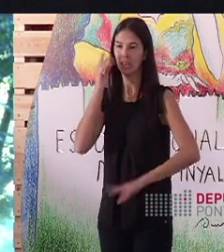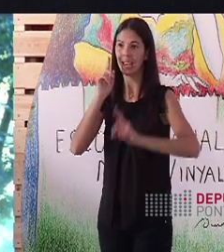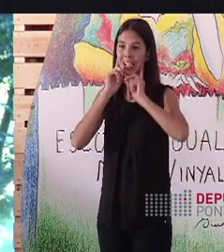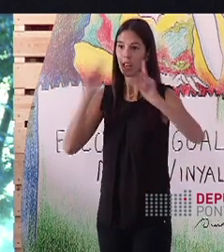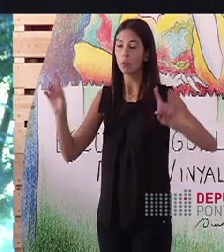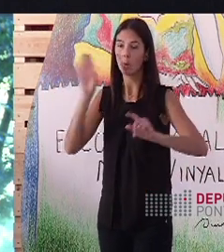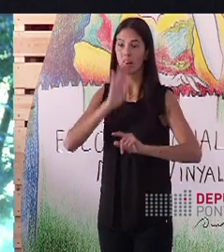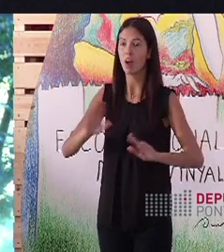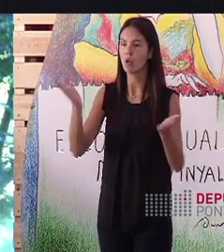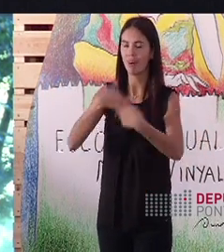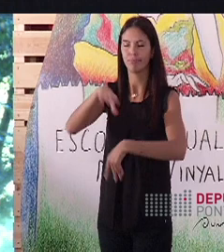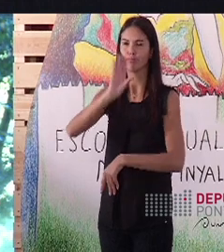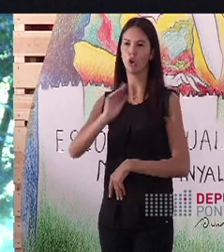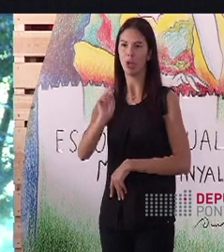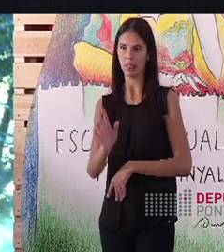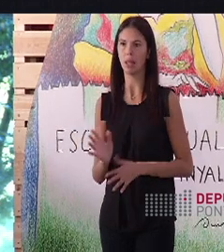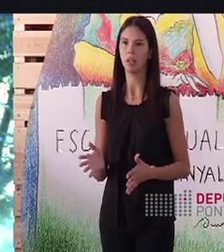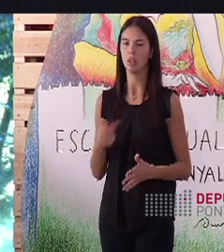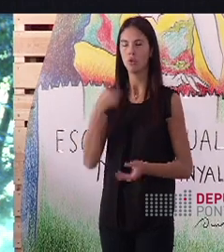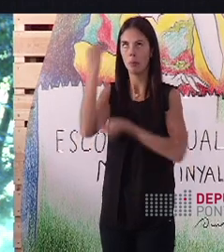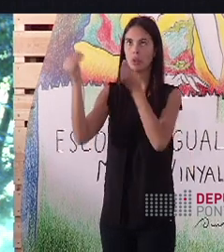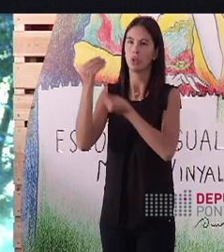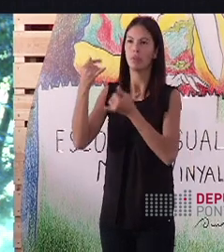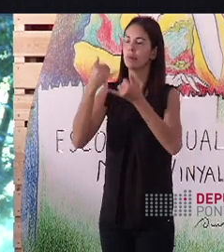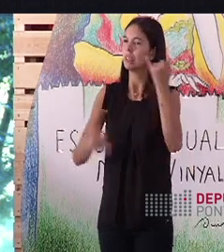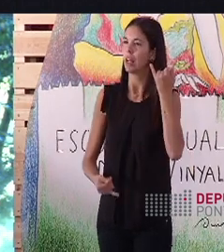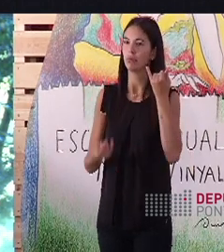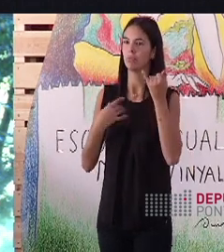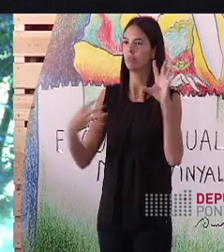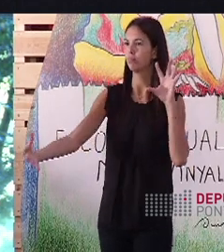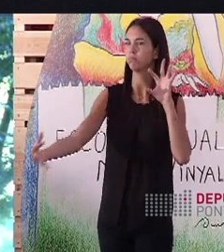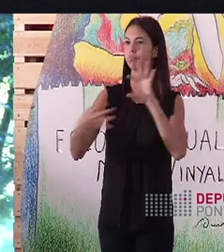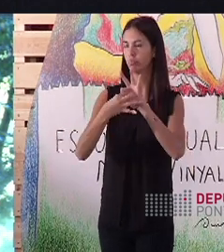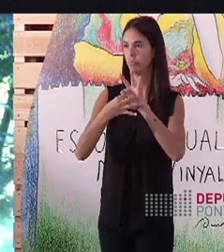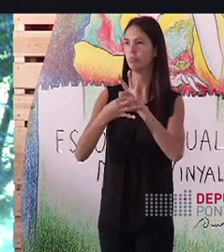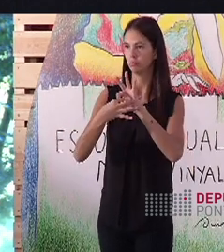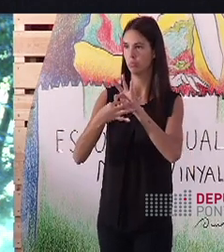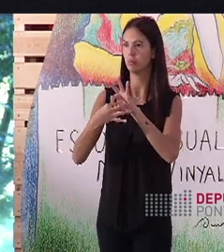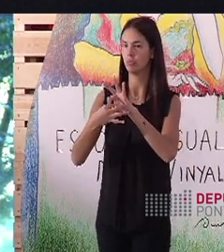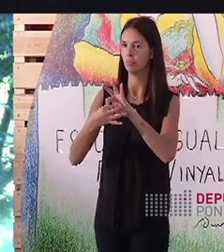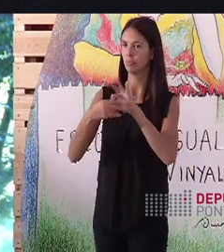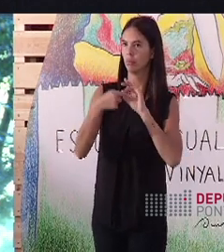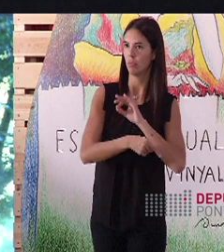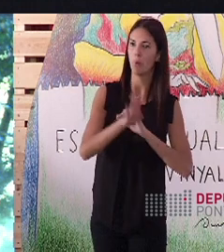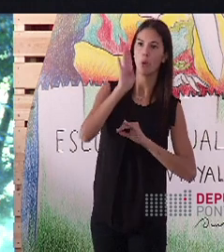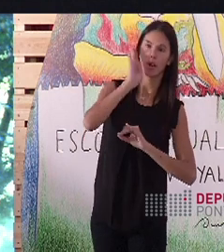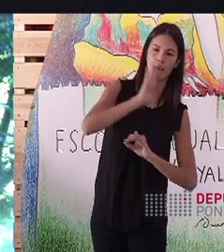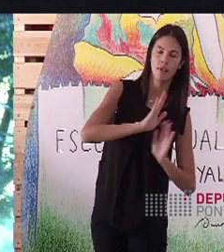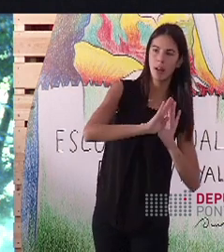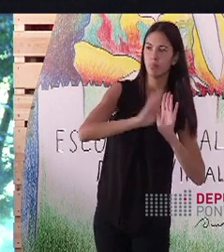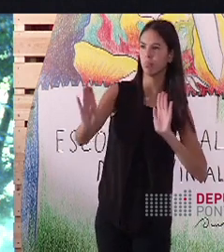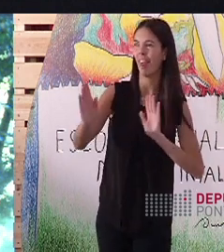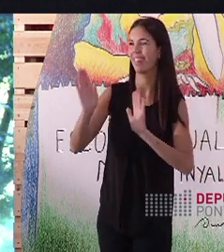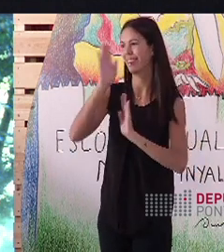pornografía. Yo creo que hay un hilo directo que conduce desde la pornografía hasta